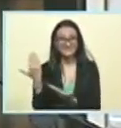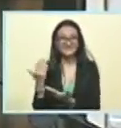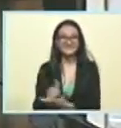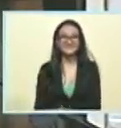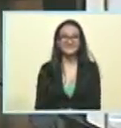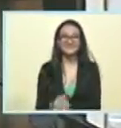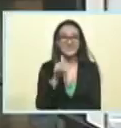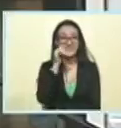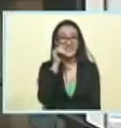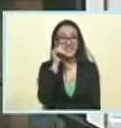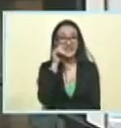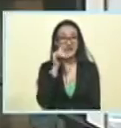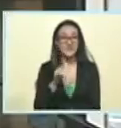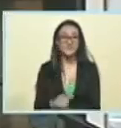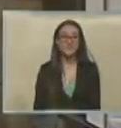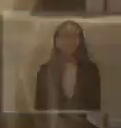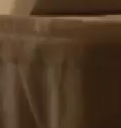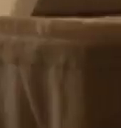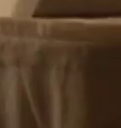video!